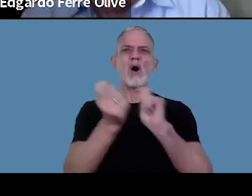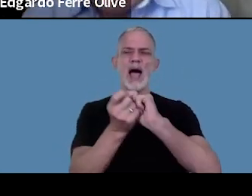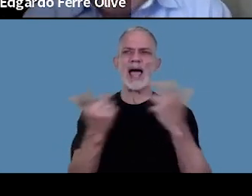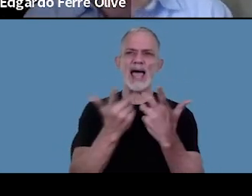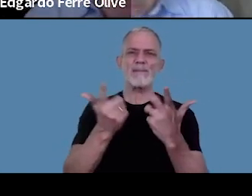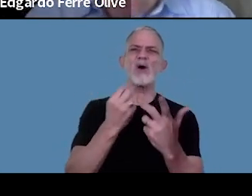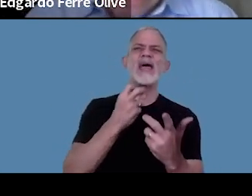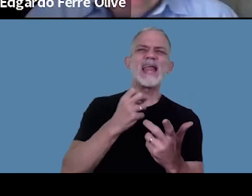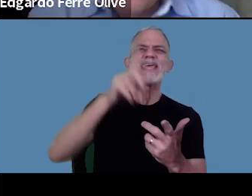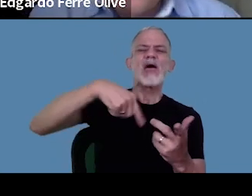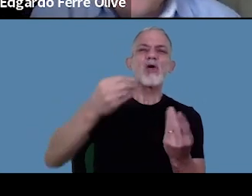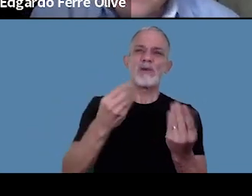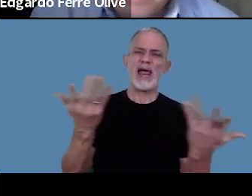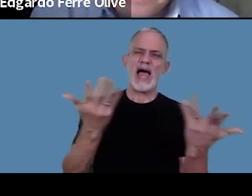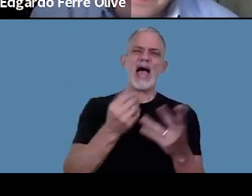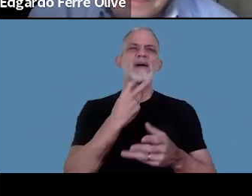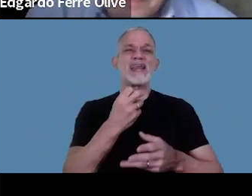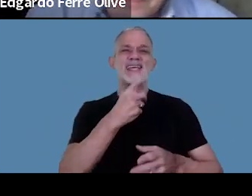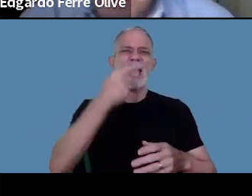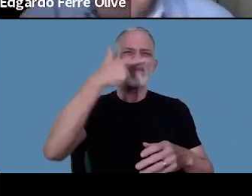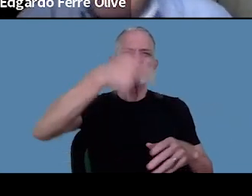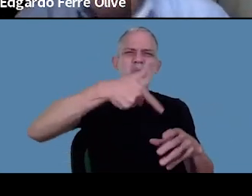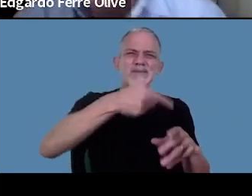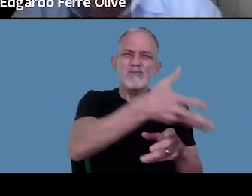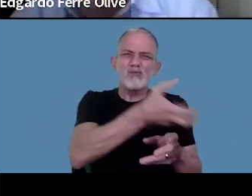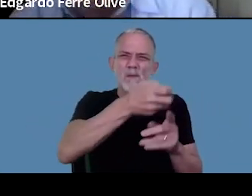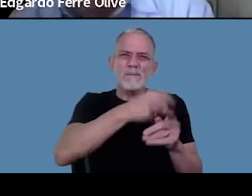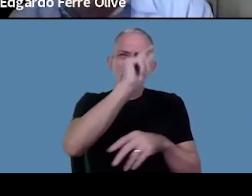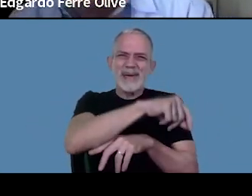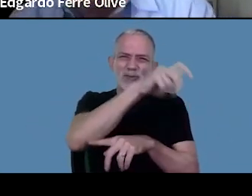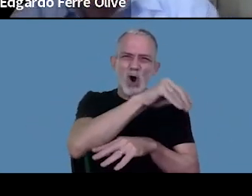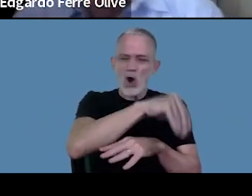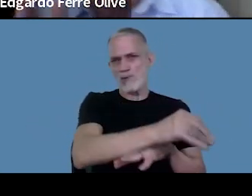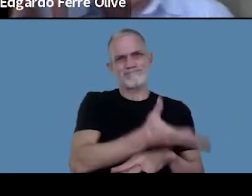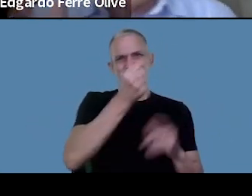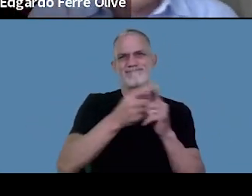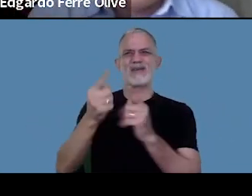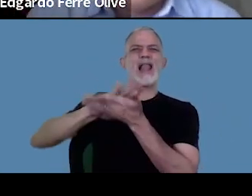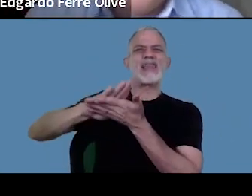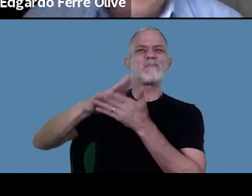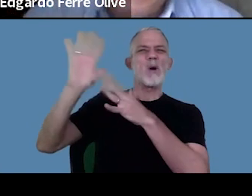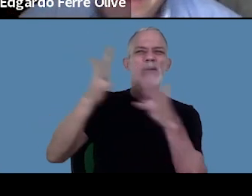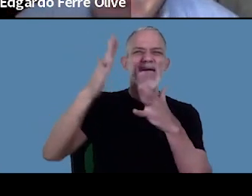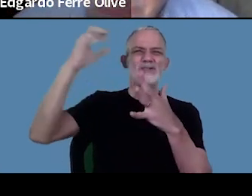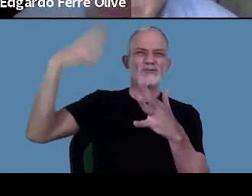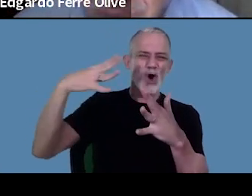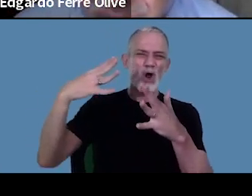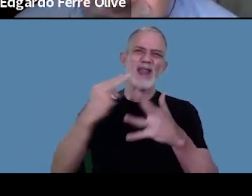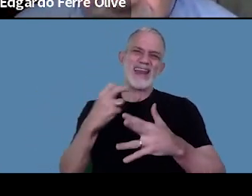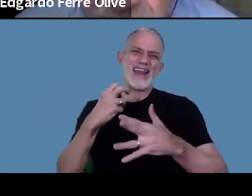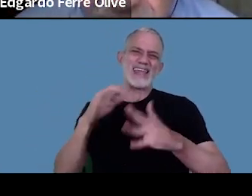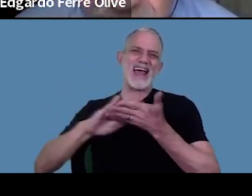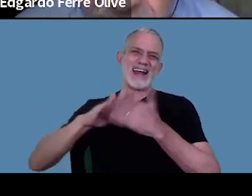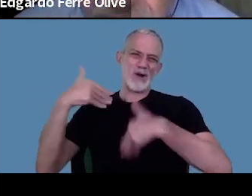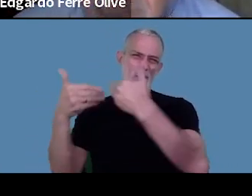energética. Pasemos de combustibles fósiles a combustibles limpios. Entonces pasamos a energía renovable.